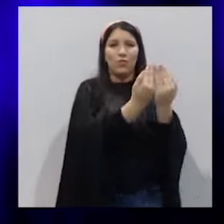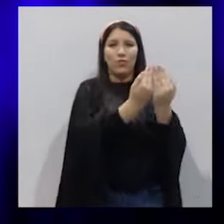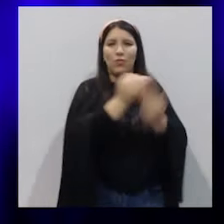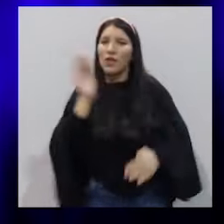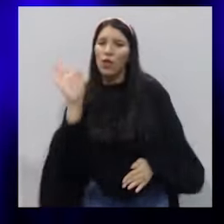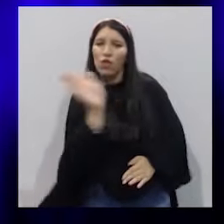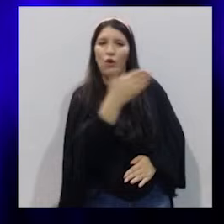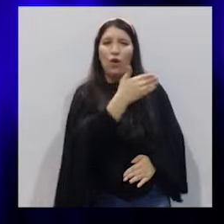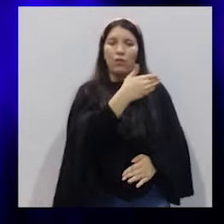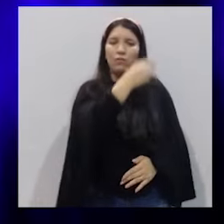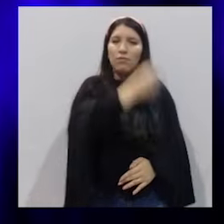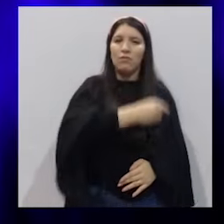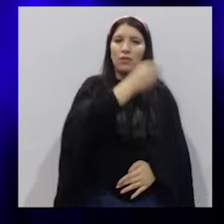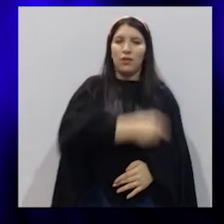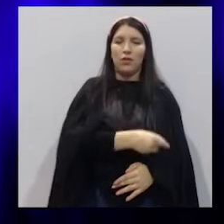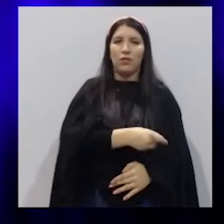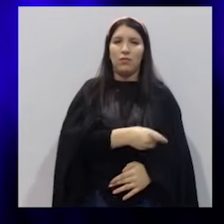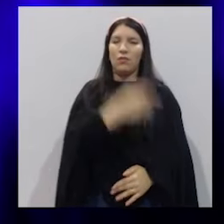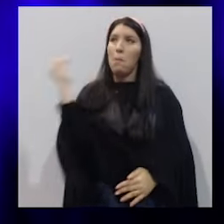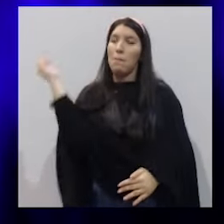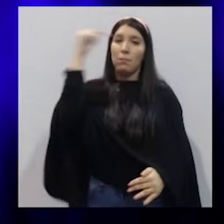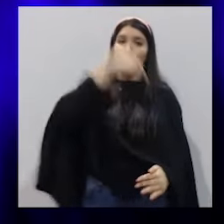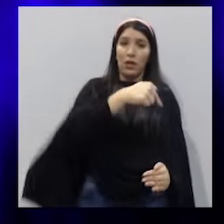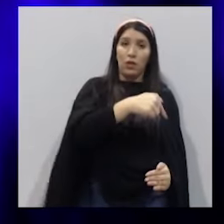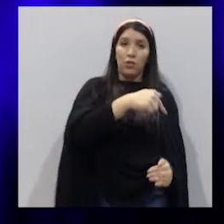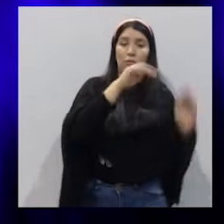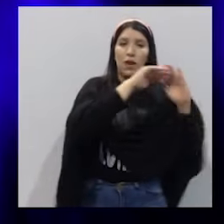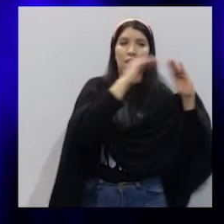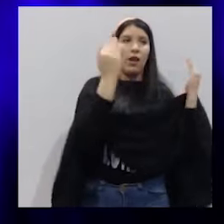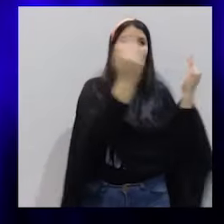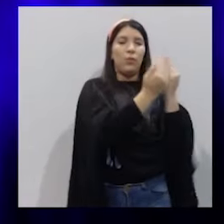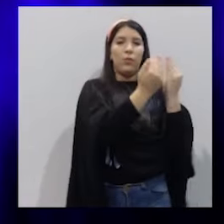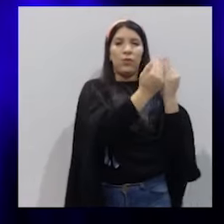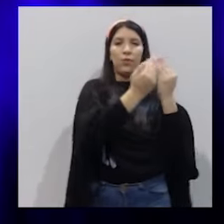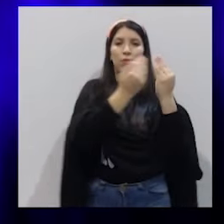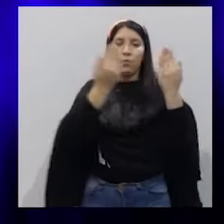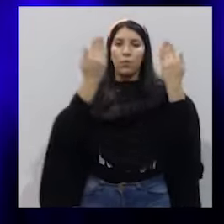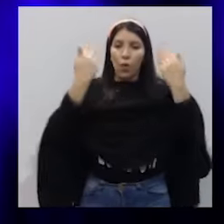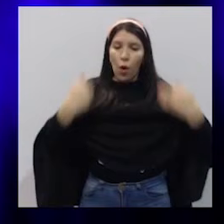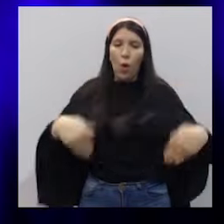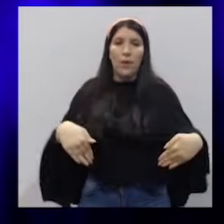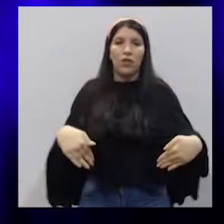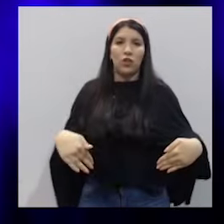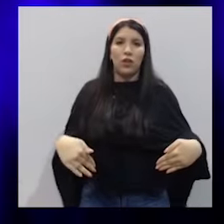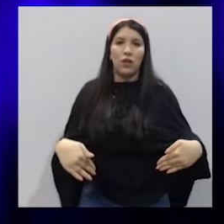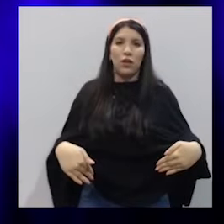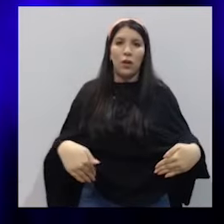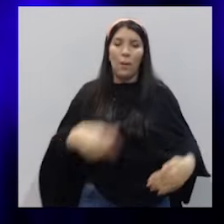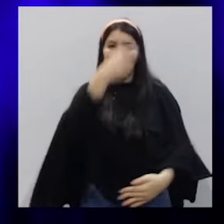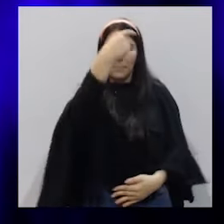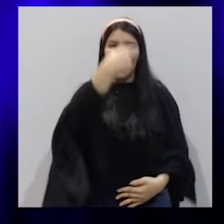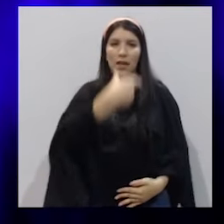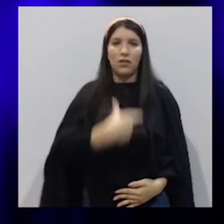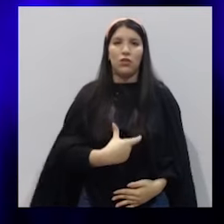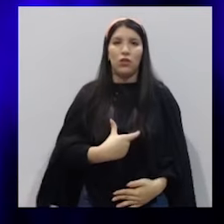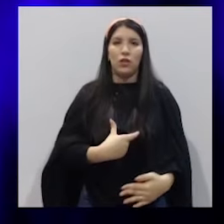y siendo también verdadero dios pero como hijo de dios teniendo todo teniendo la gloria dejo